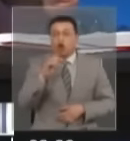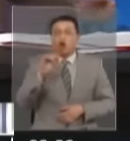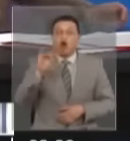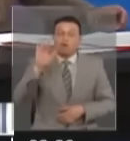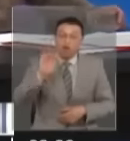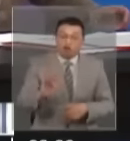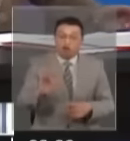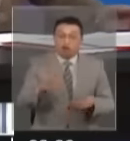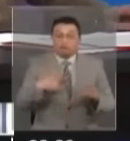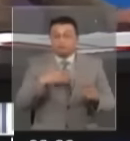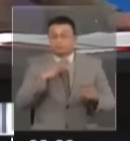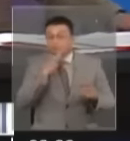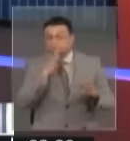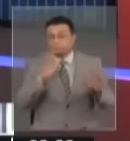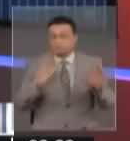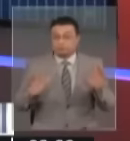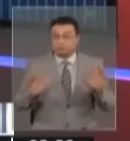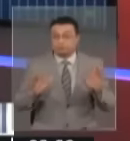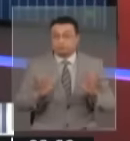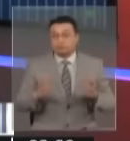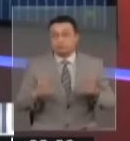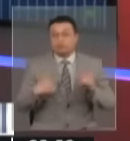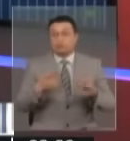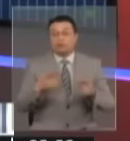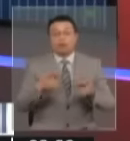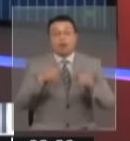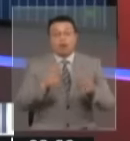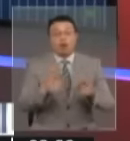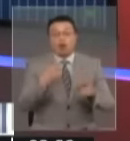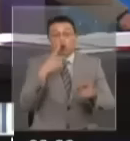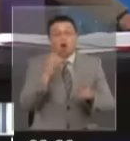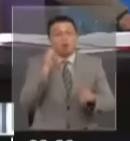vez en esa parte... ¿Tiene que estar presa una mujer que aborta si es violada?